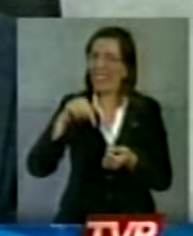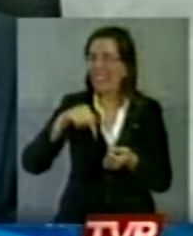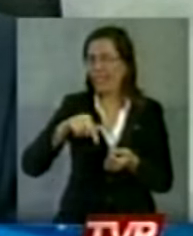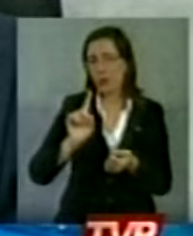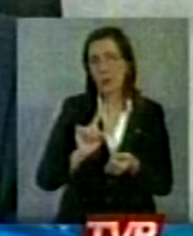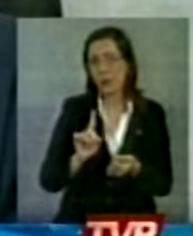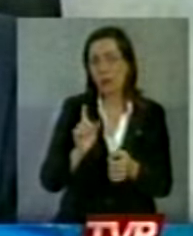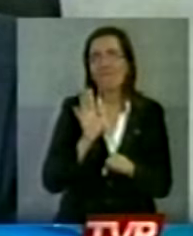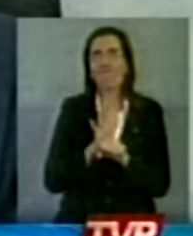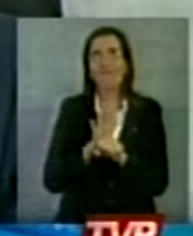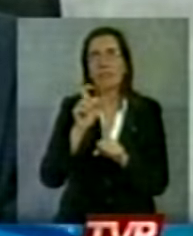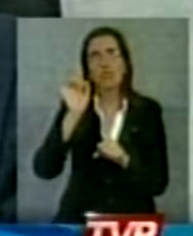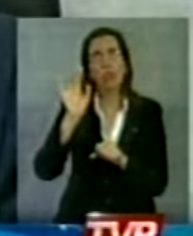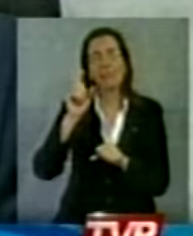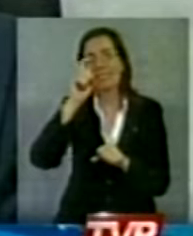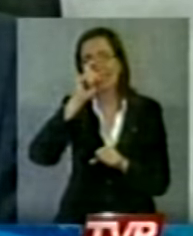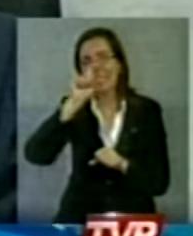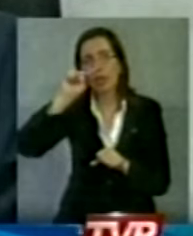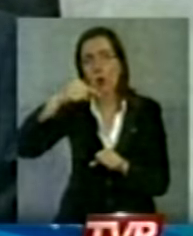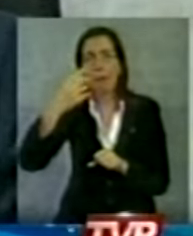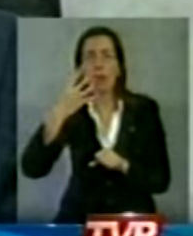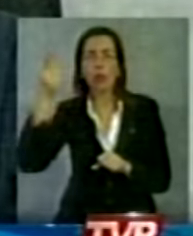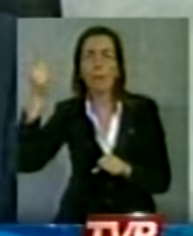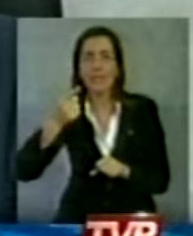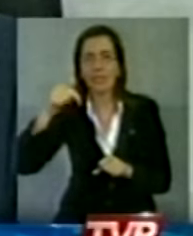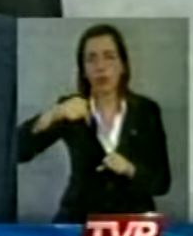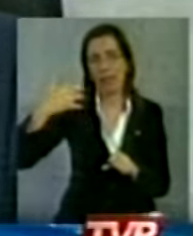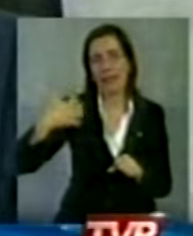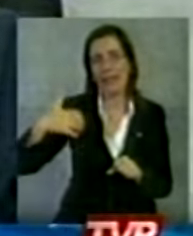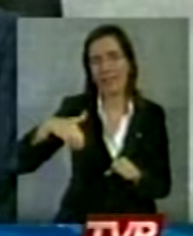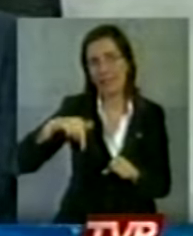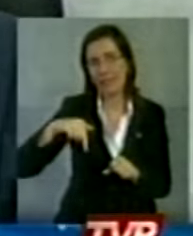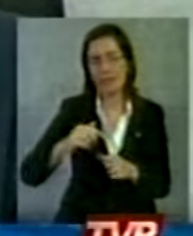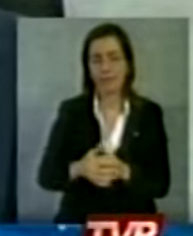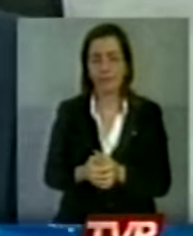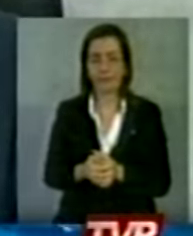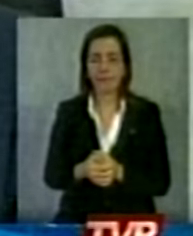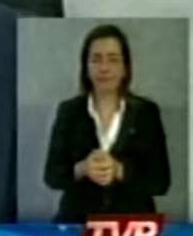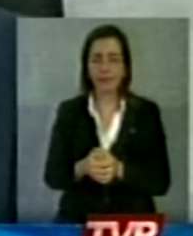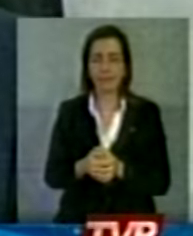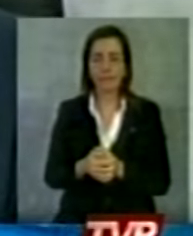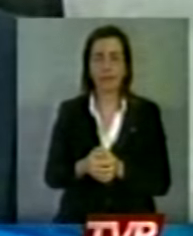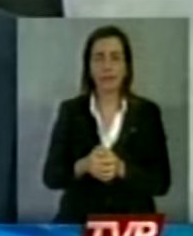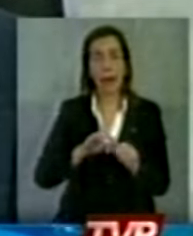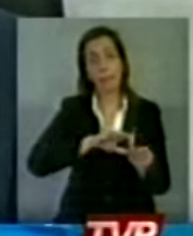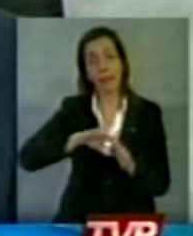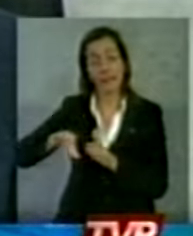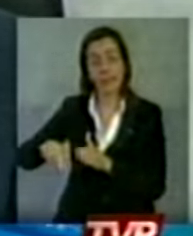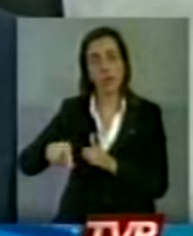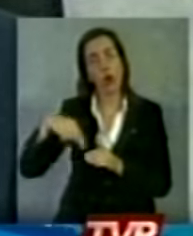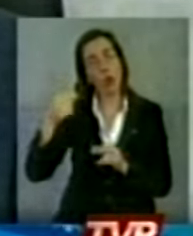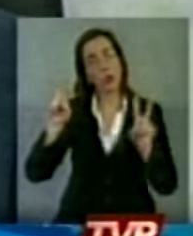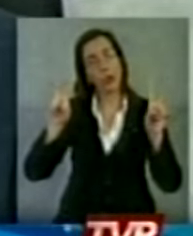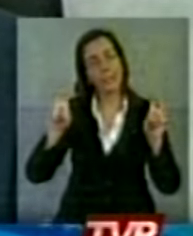está instaurada en un 7,4% de la población activa. Otras situaciones de